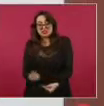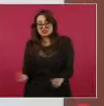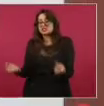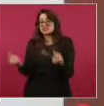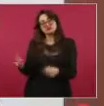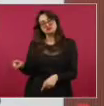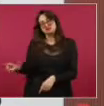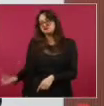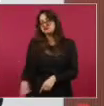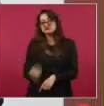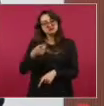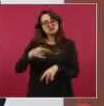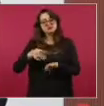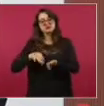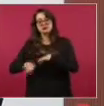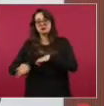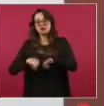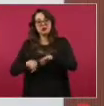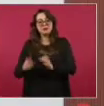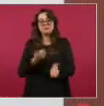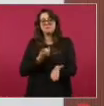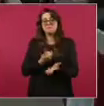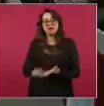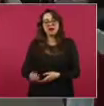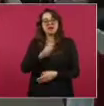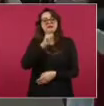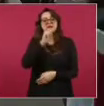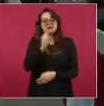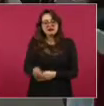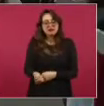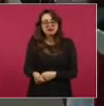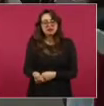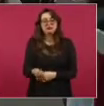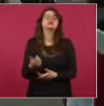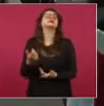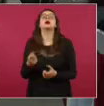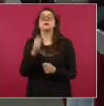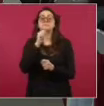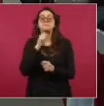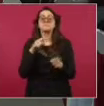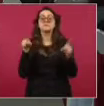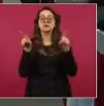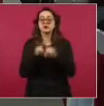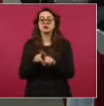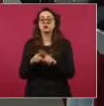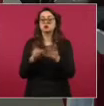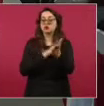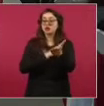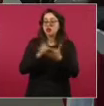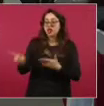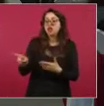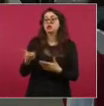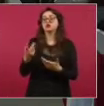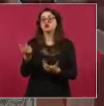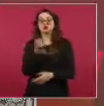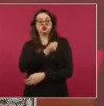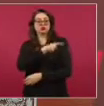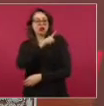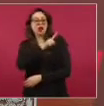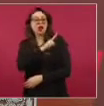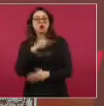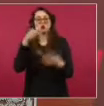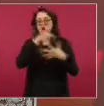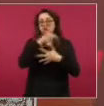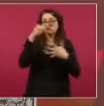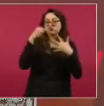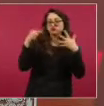mano de obra y no se contaba con ninguna prestación adicional al